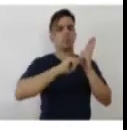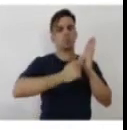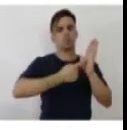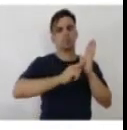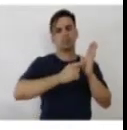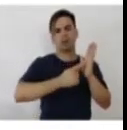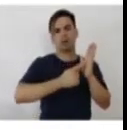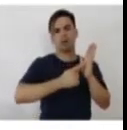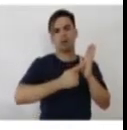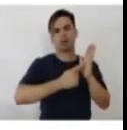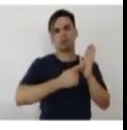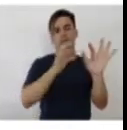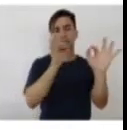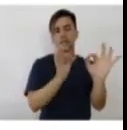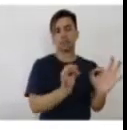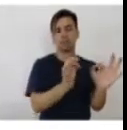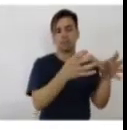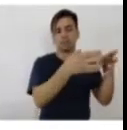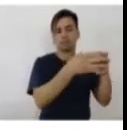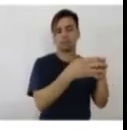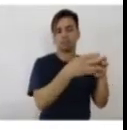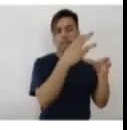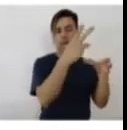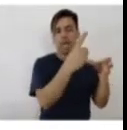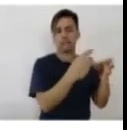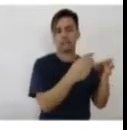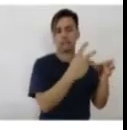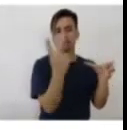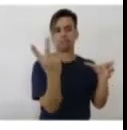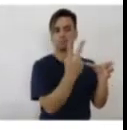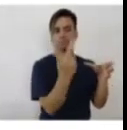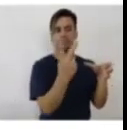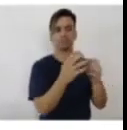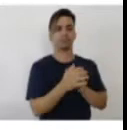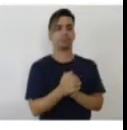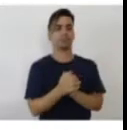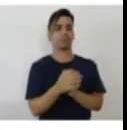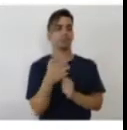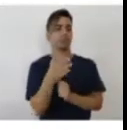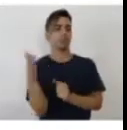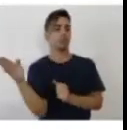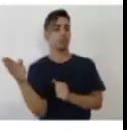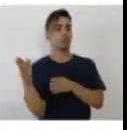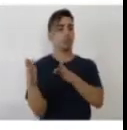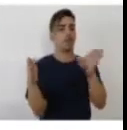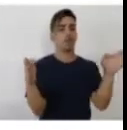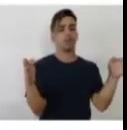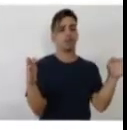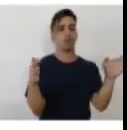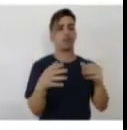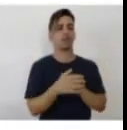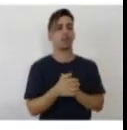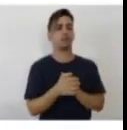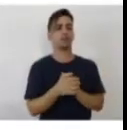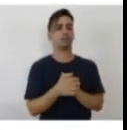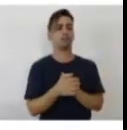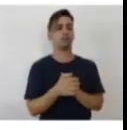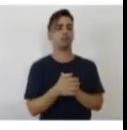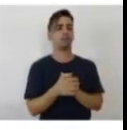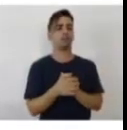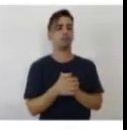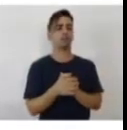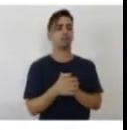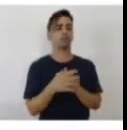de multiplicar la misma cantidad a ambos lados, a ambos miembros de